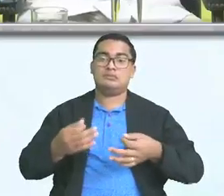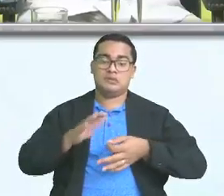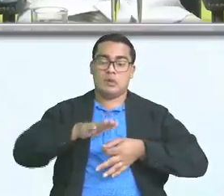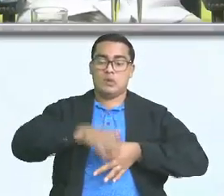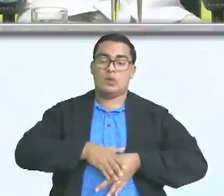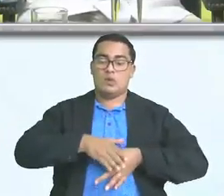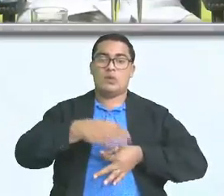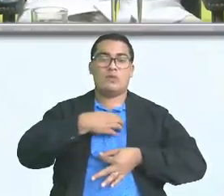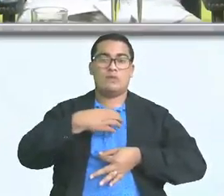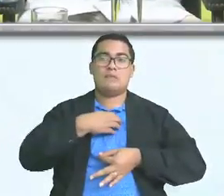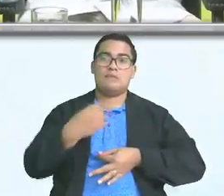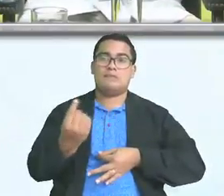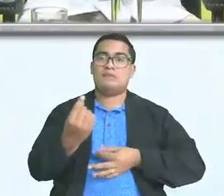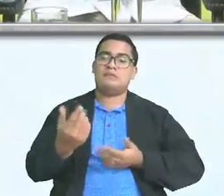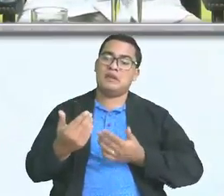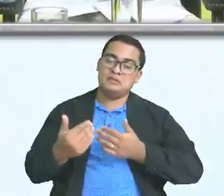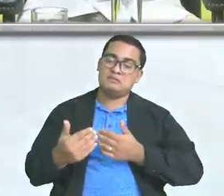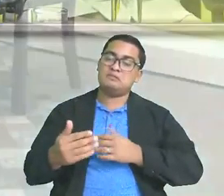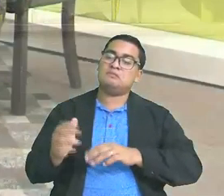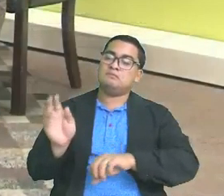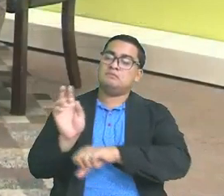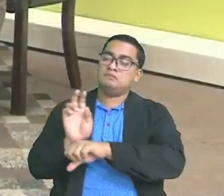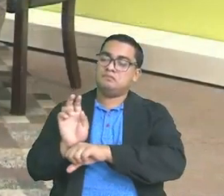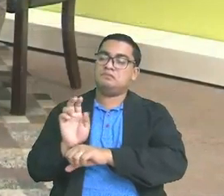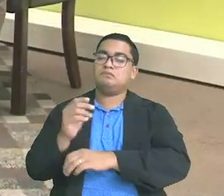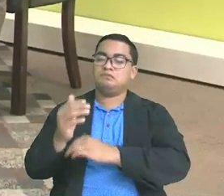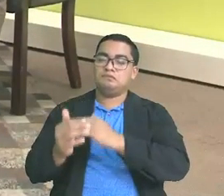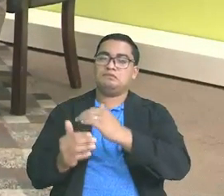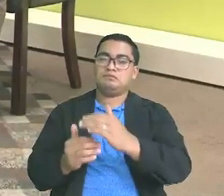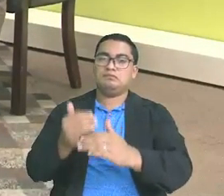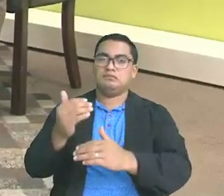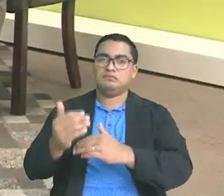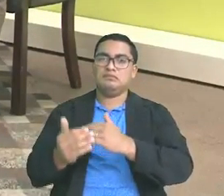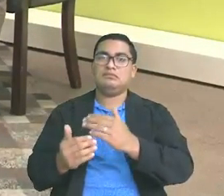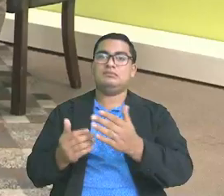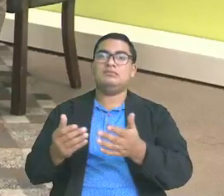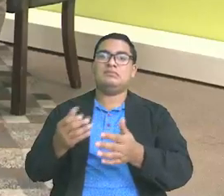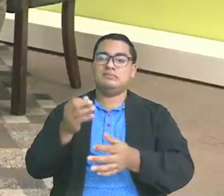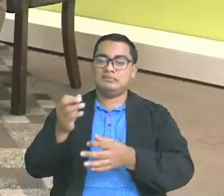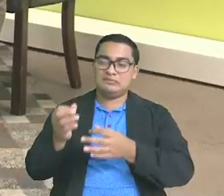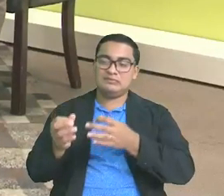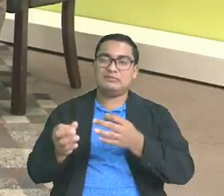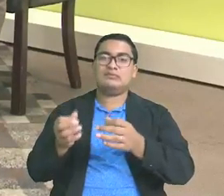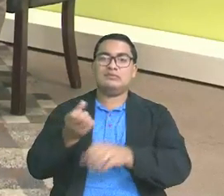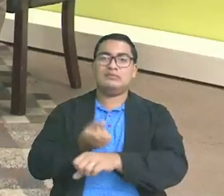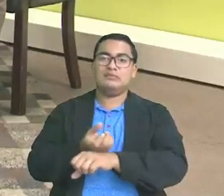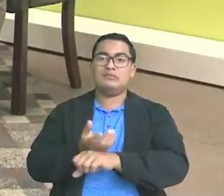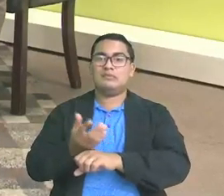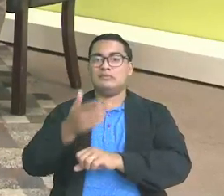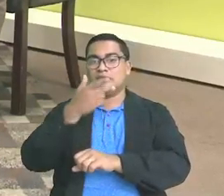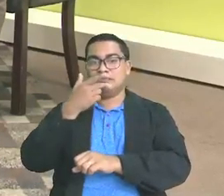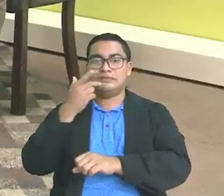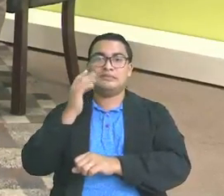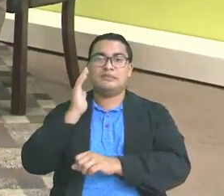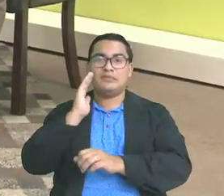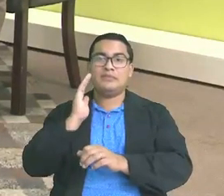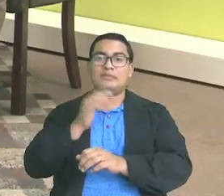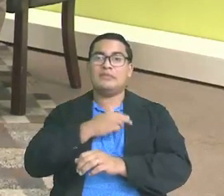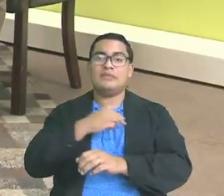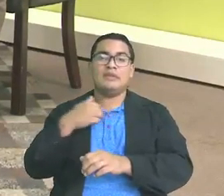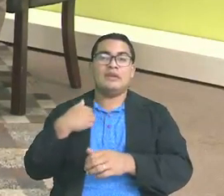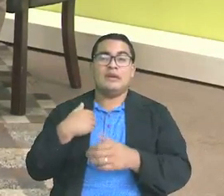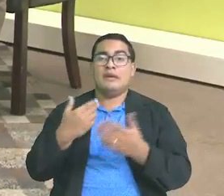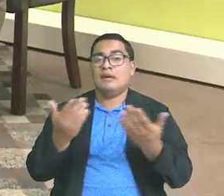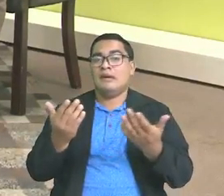cierre, nosotros lo que hacemos es darle seguimiento y obviamente dando la charla de consejería a los padres de cómo actuar en